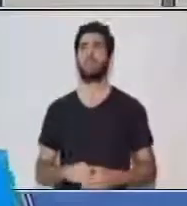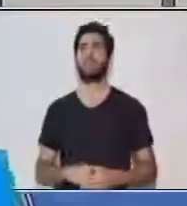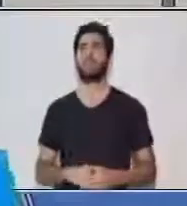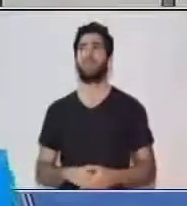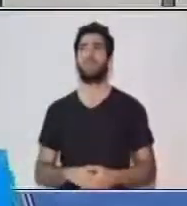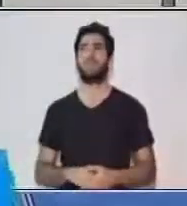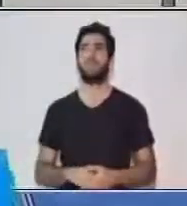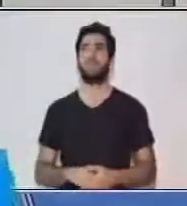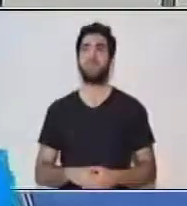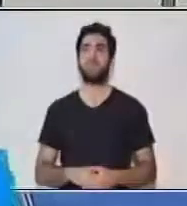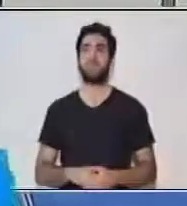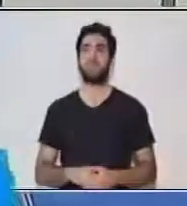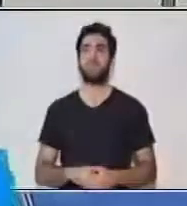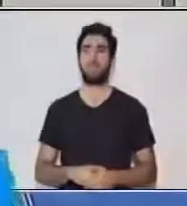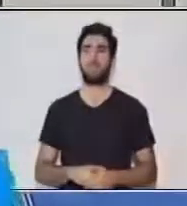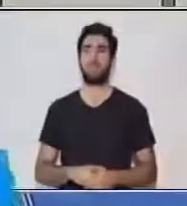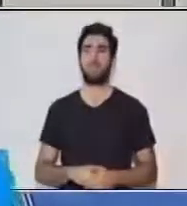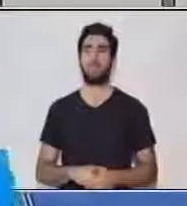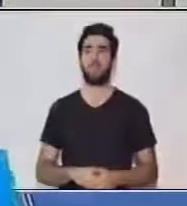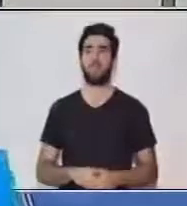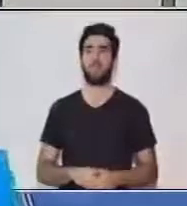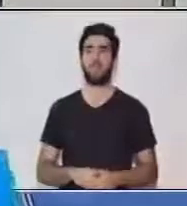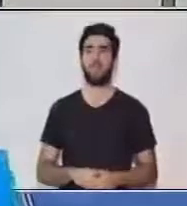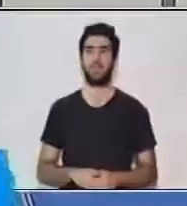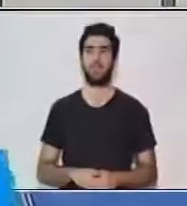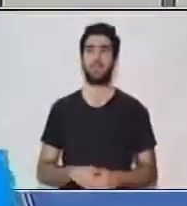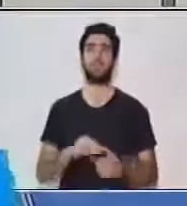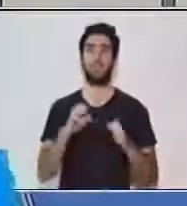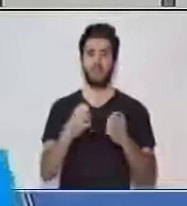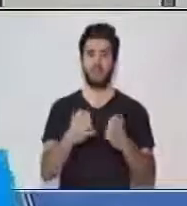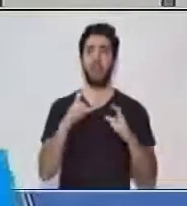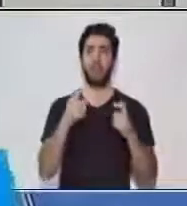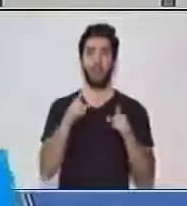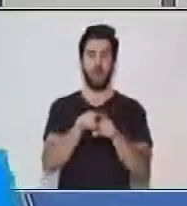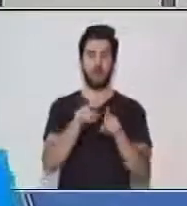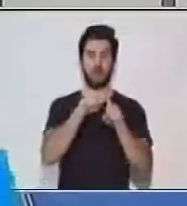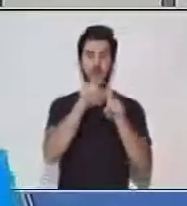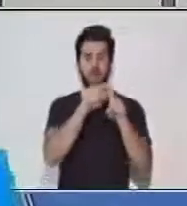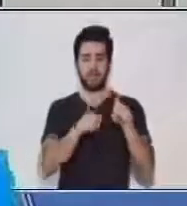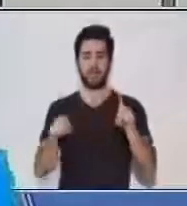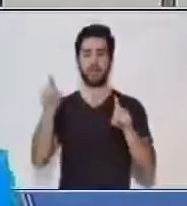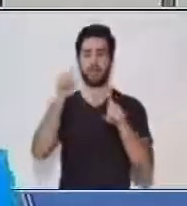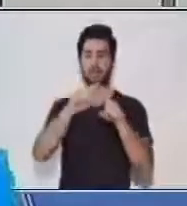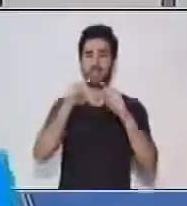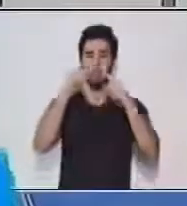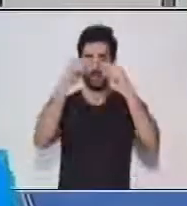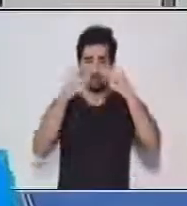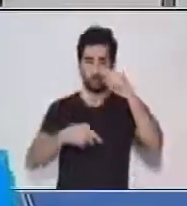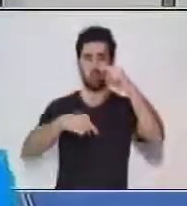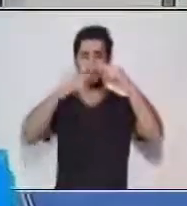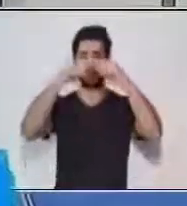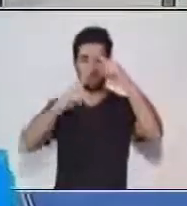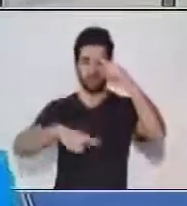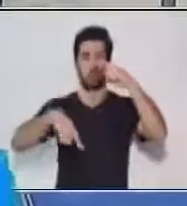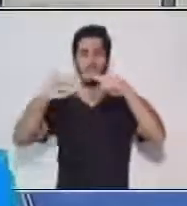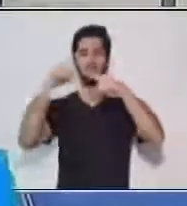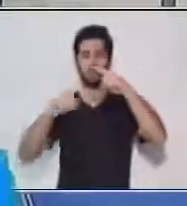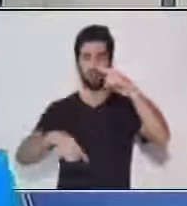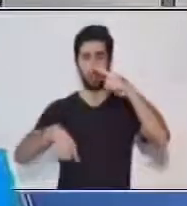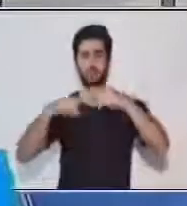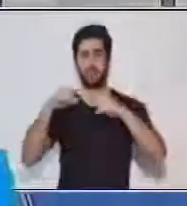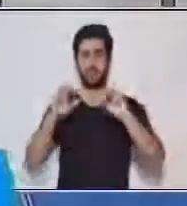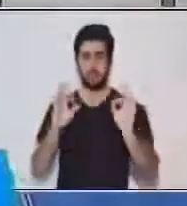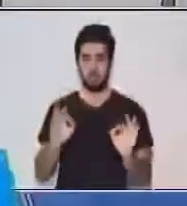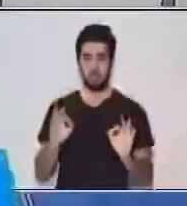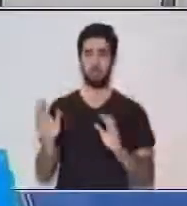movimiento, ¿verdad? Vamos a considerar un ciclo de este movimiento. Ok.